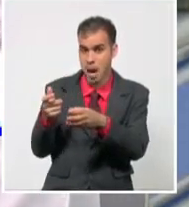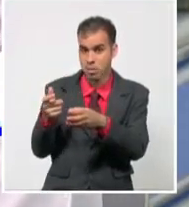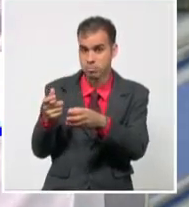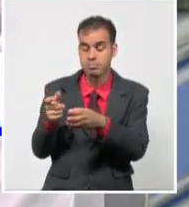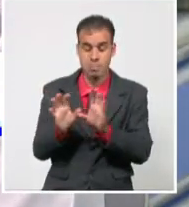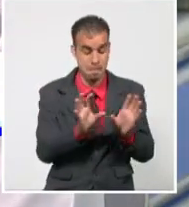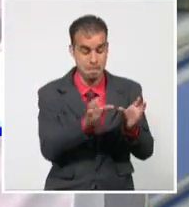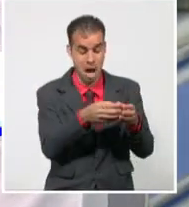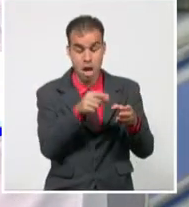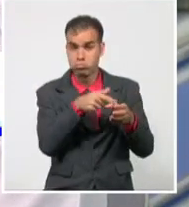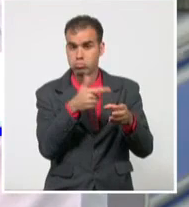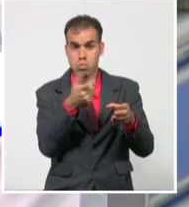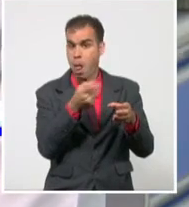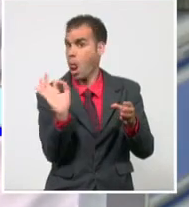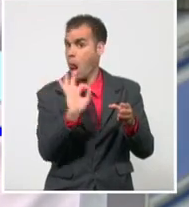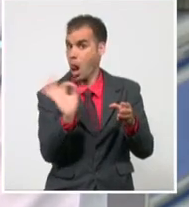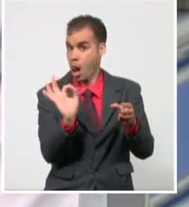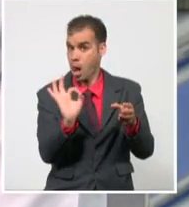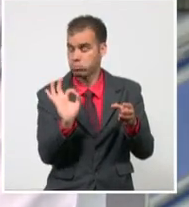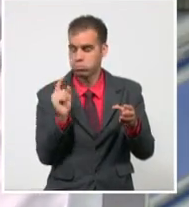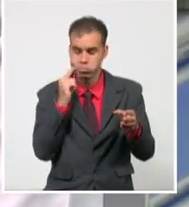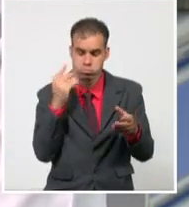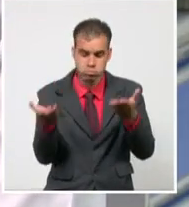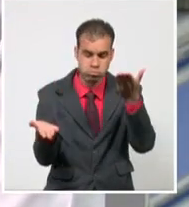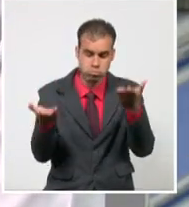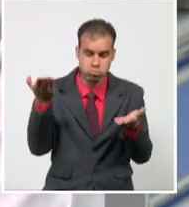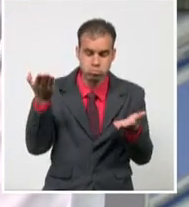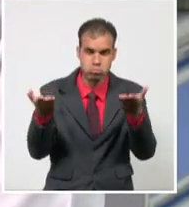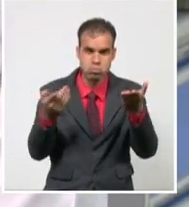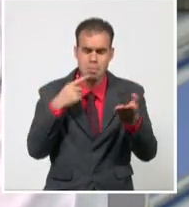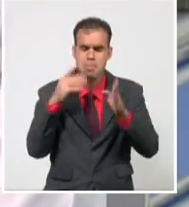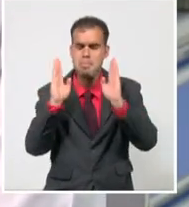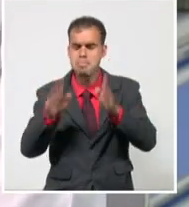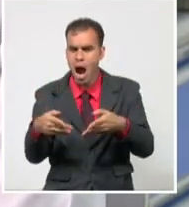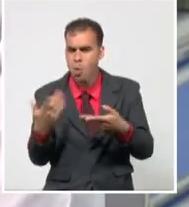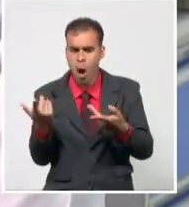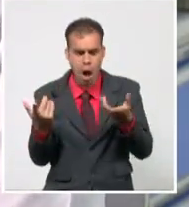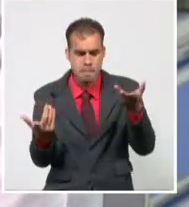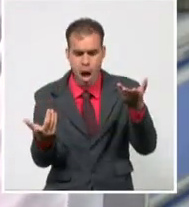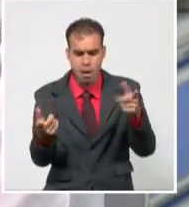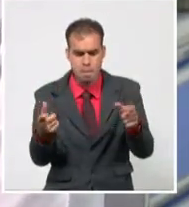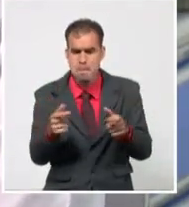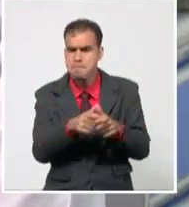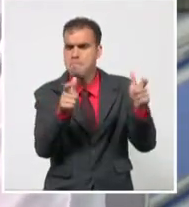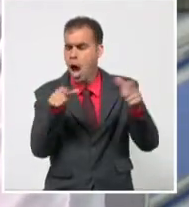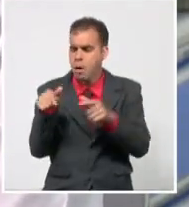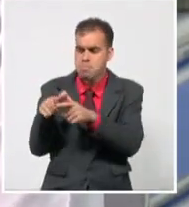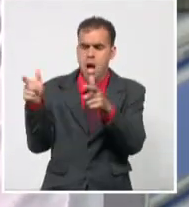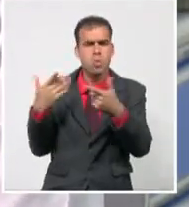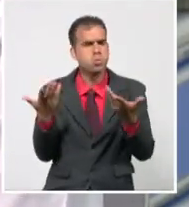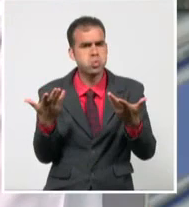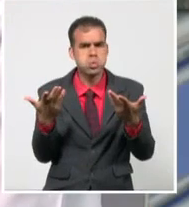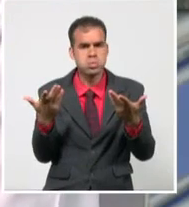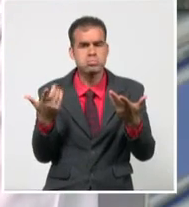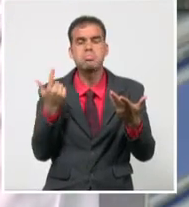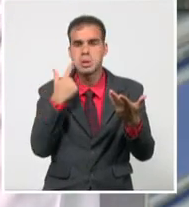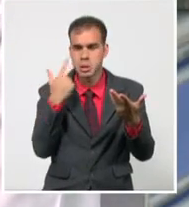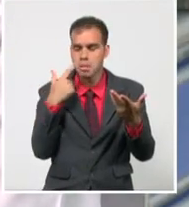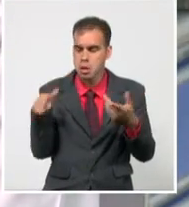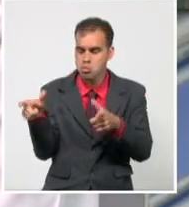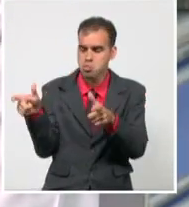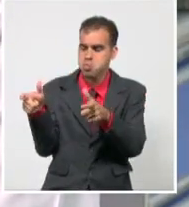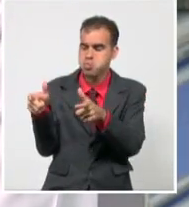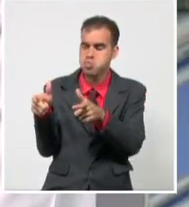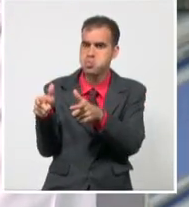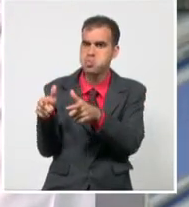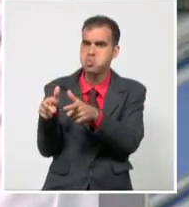el monoclonal, y se hizo la comparación de la letalidad de los pacientes tratados con nuestro producto y se demostró un impacto significativo en